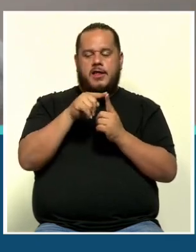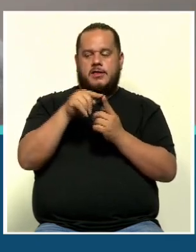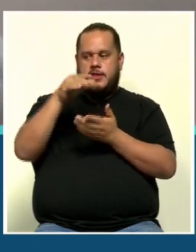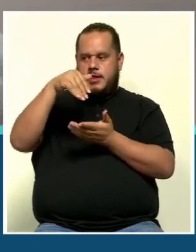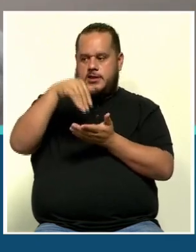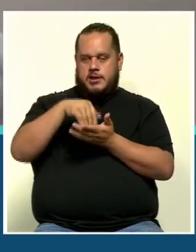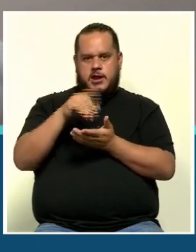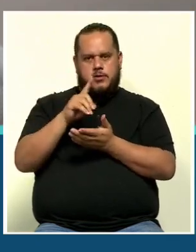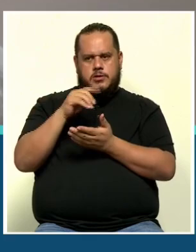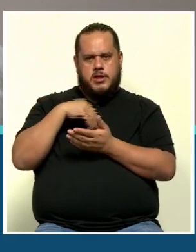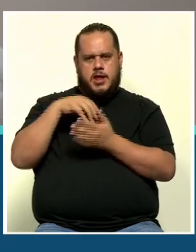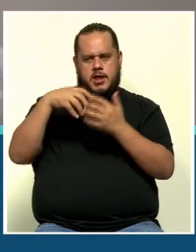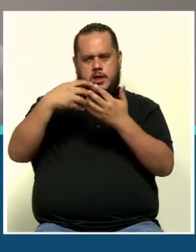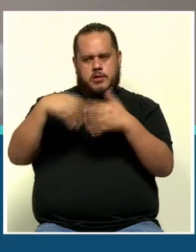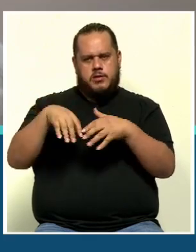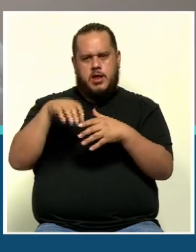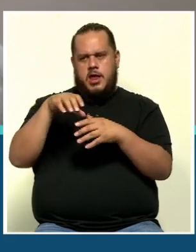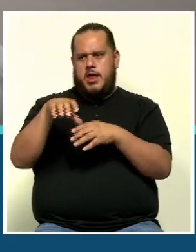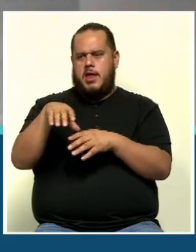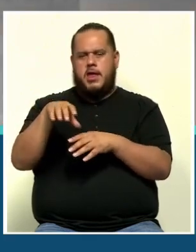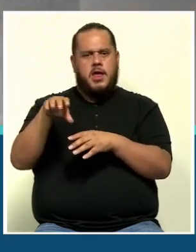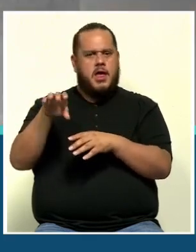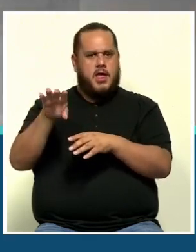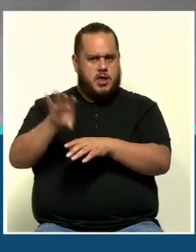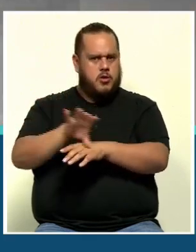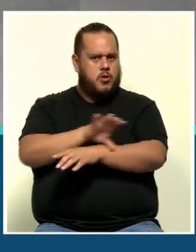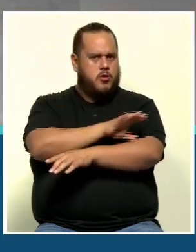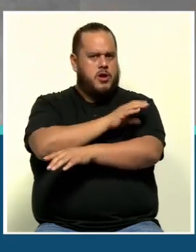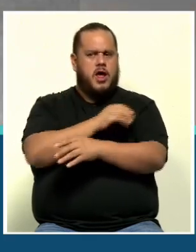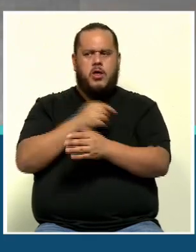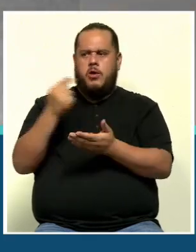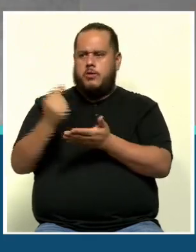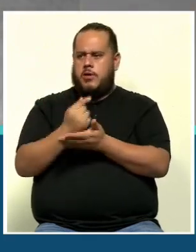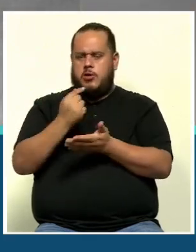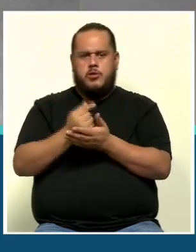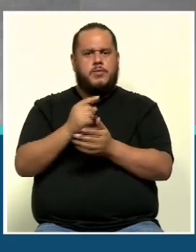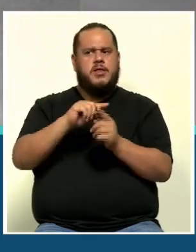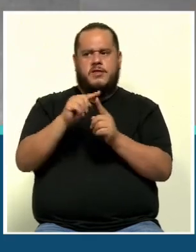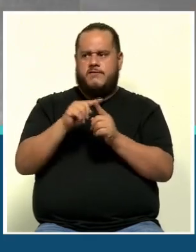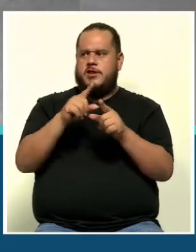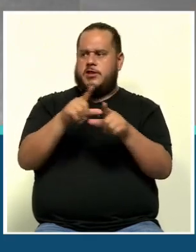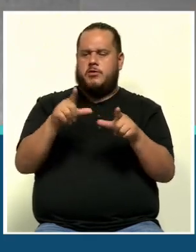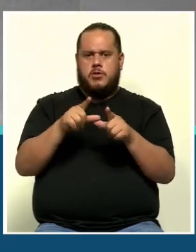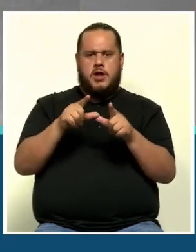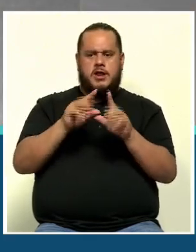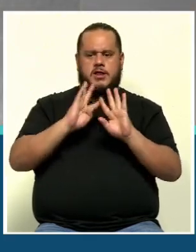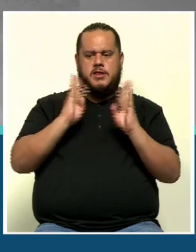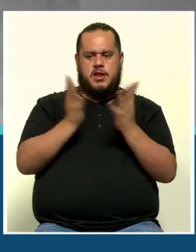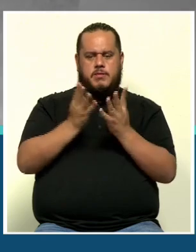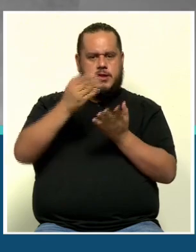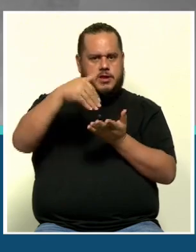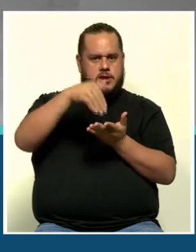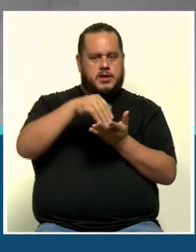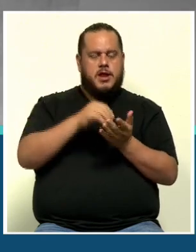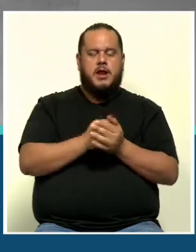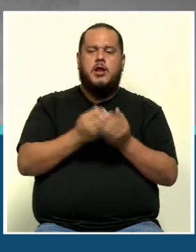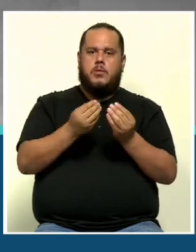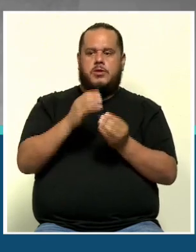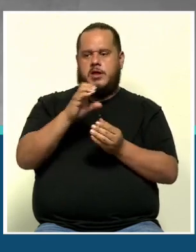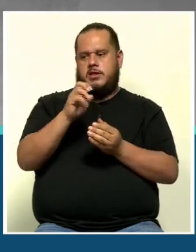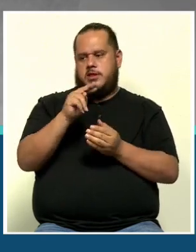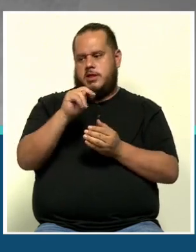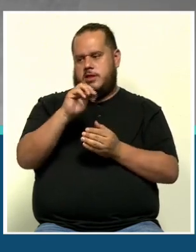se cayó en Coronado, en Guadalupe, en varios lugares del Valle Central. Sí, todo este ceniza.